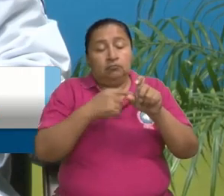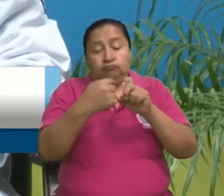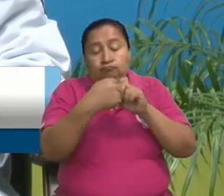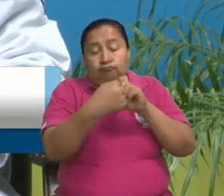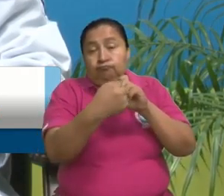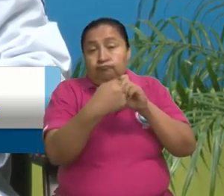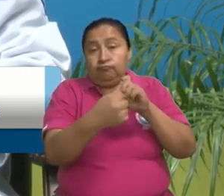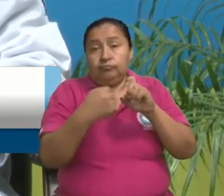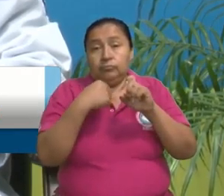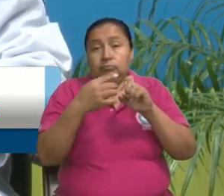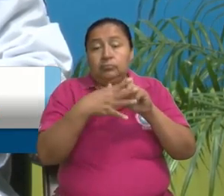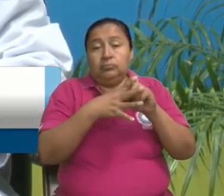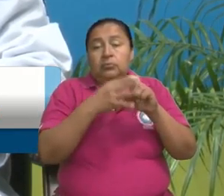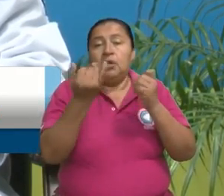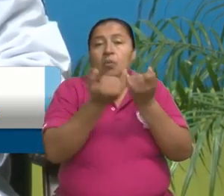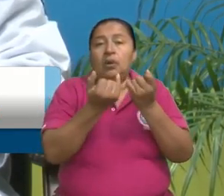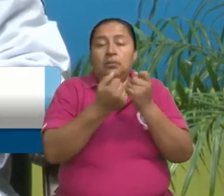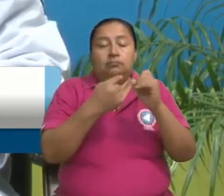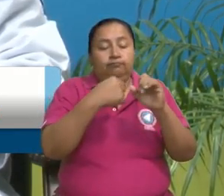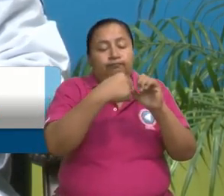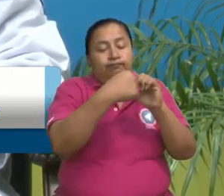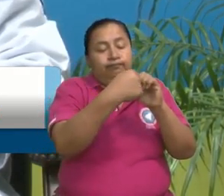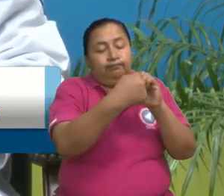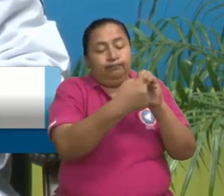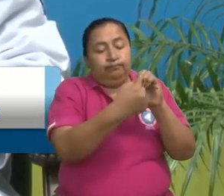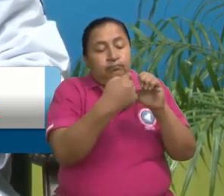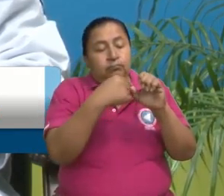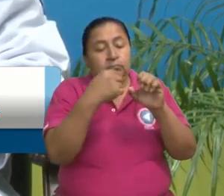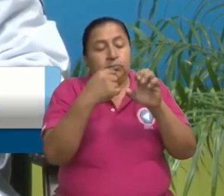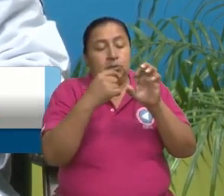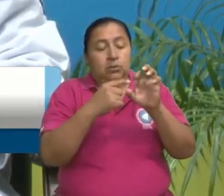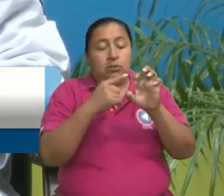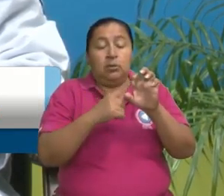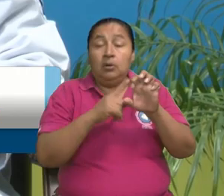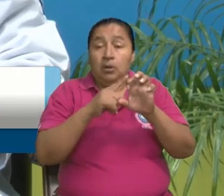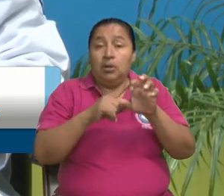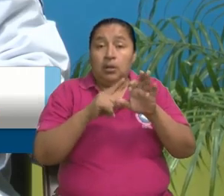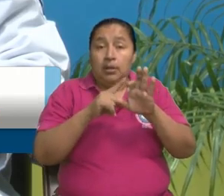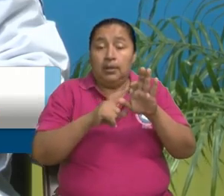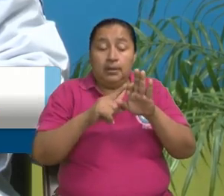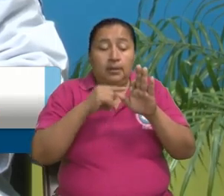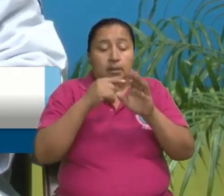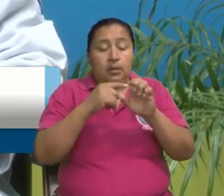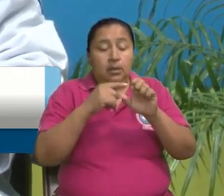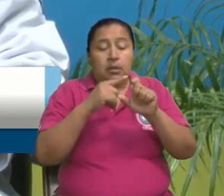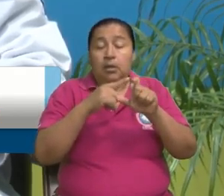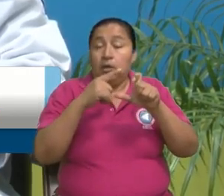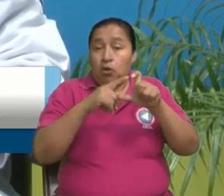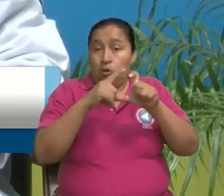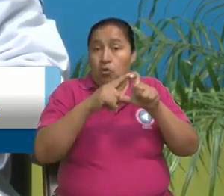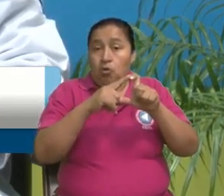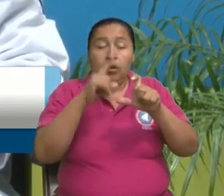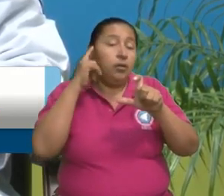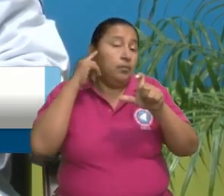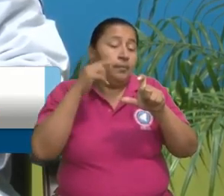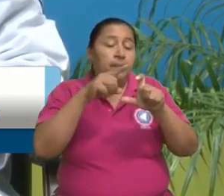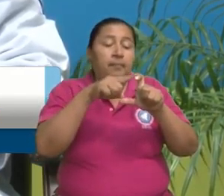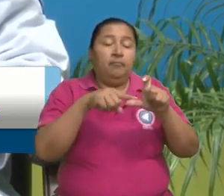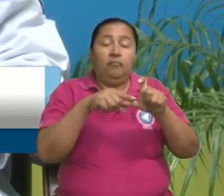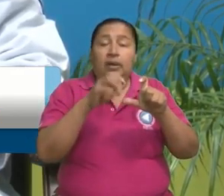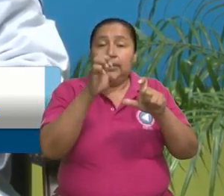se comunica con el oído medio entonces ahí es donde se presentan las